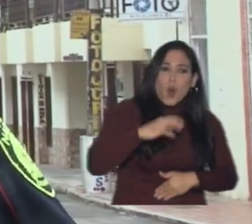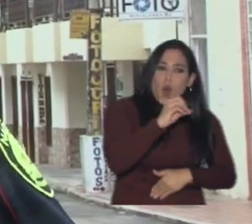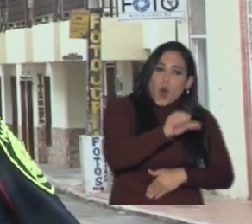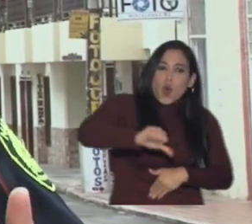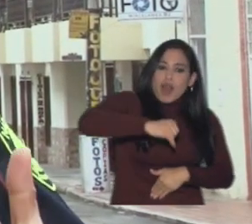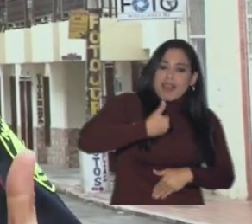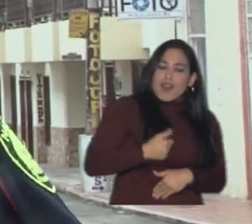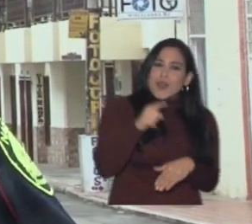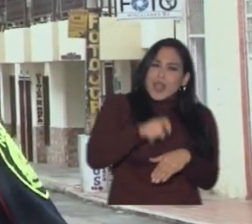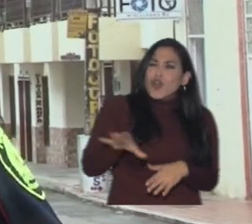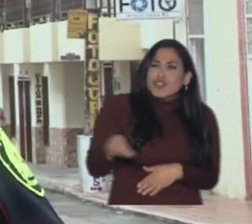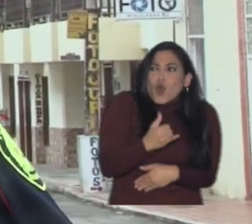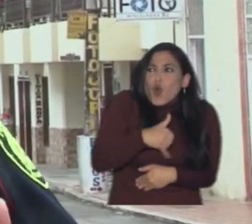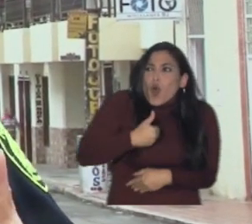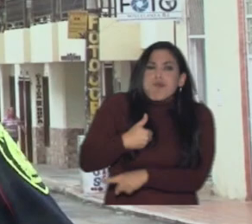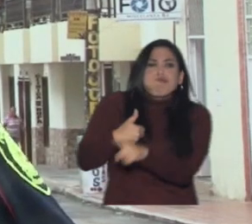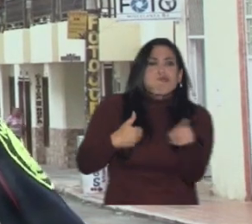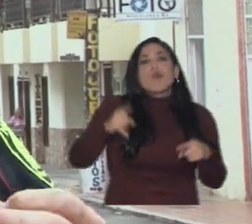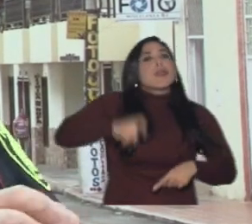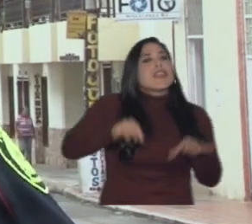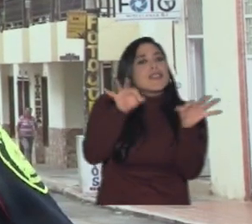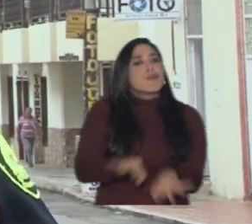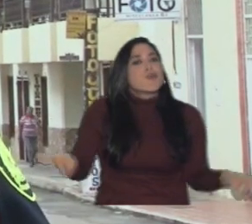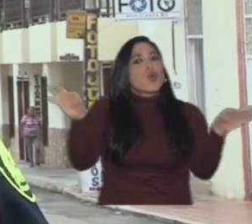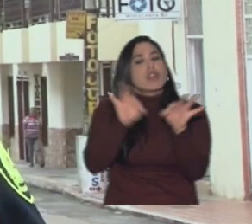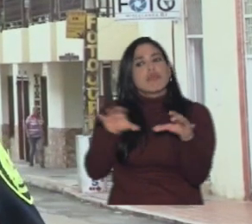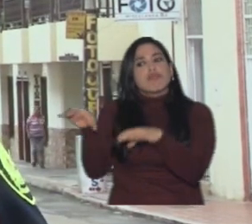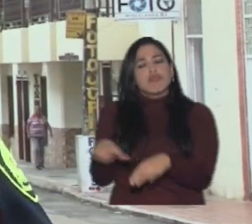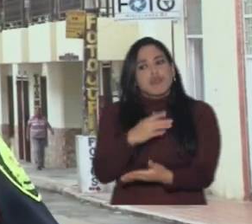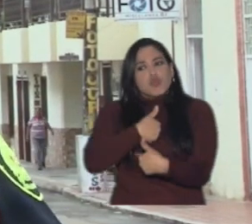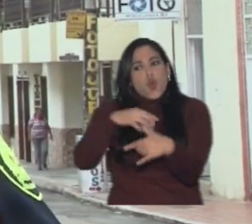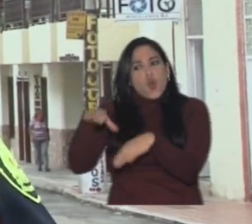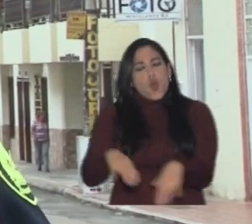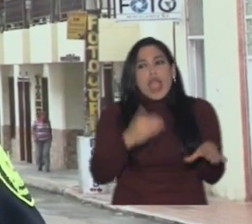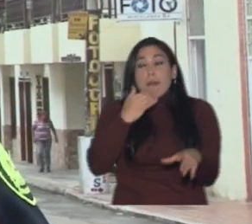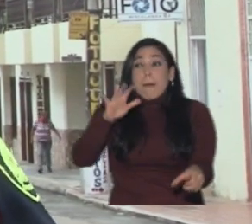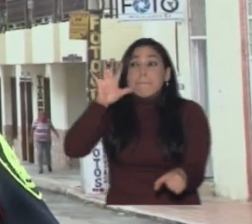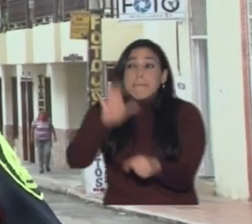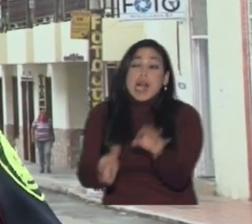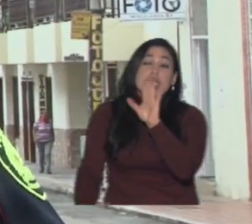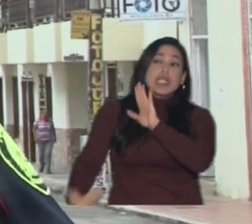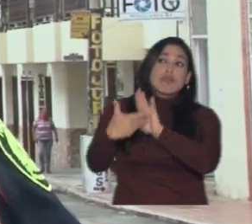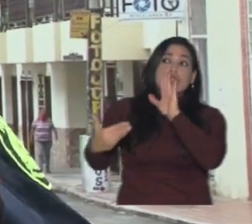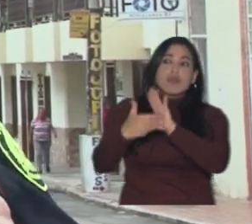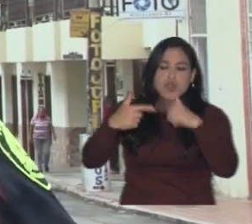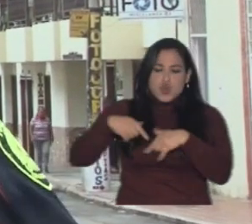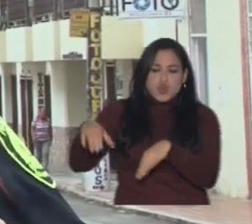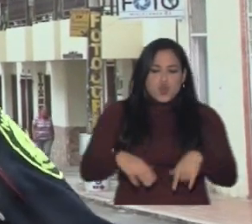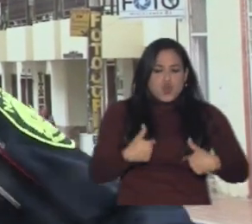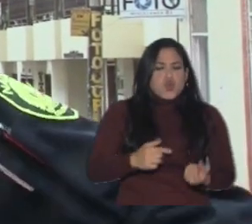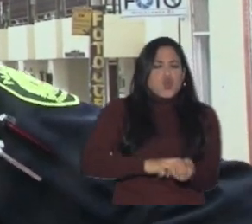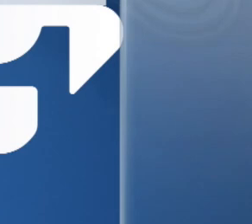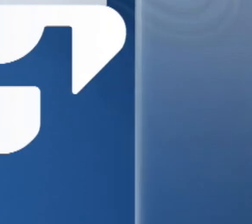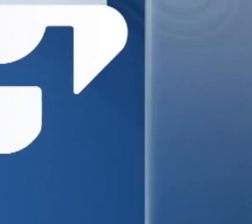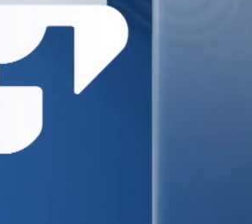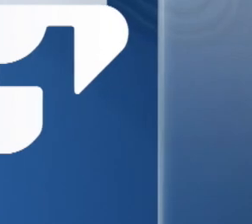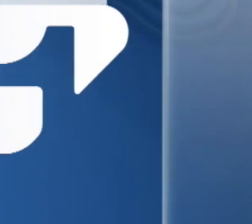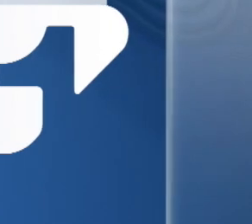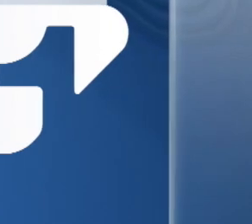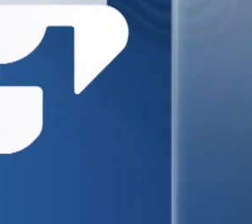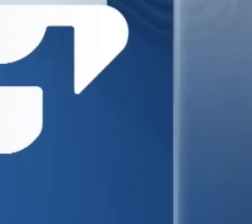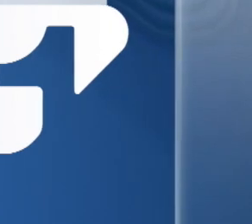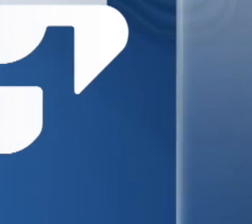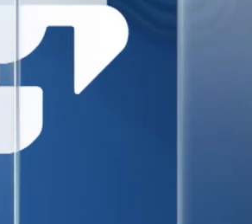niñas, adolescentes, a todos los jóvenes, cuál es el comportamiento ante una discrepancia. Les recuerdo, siempre con el diálogo.